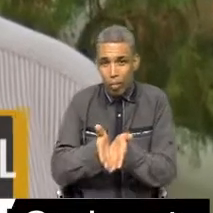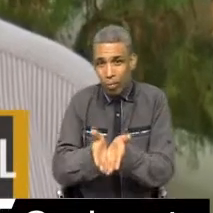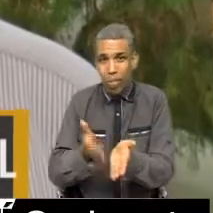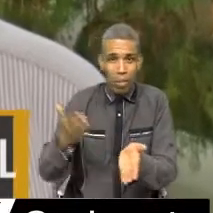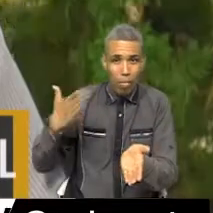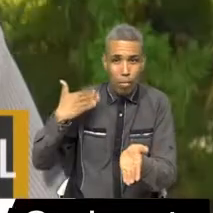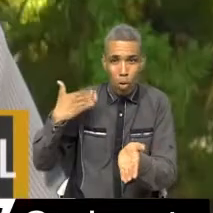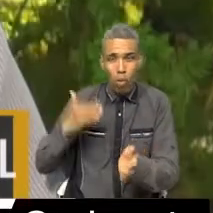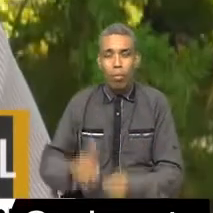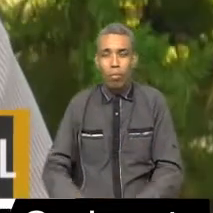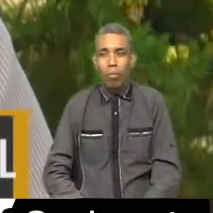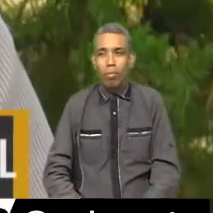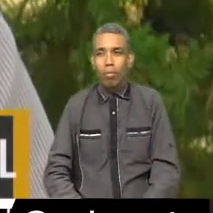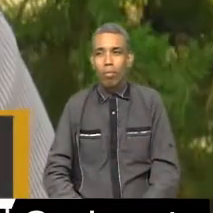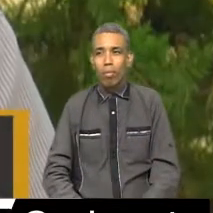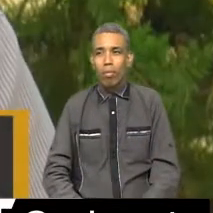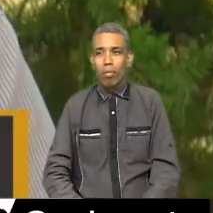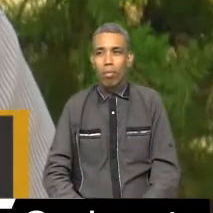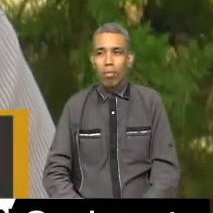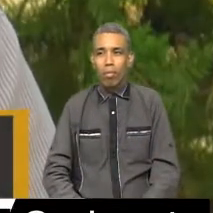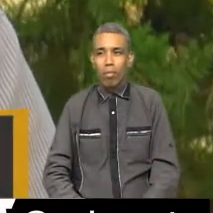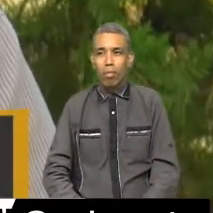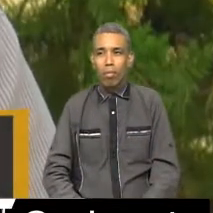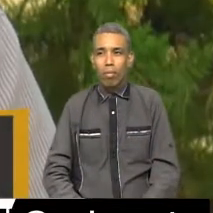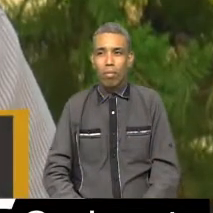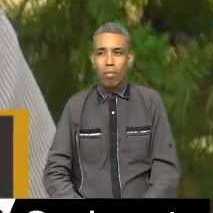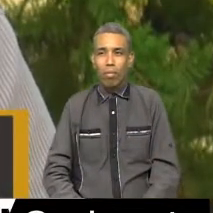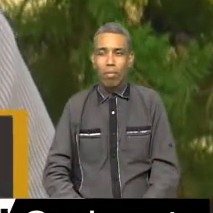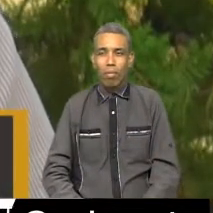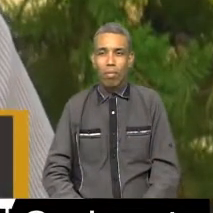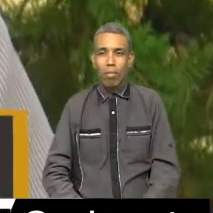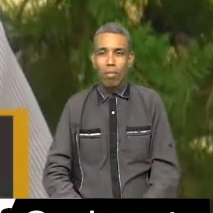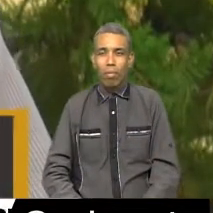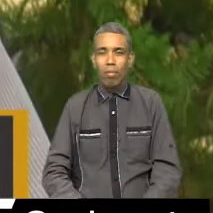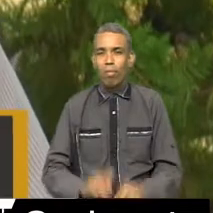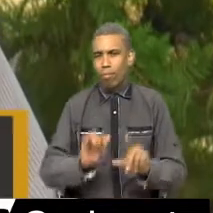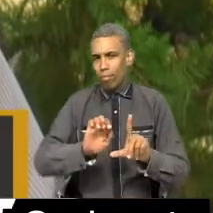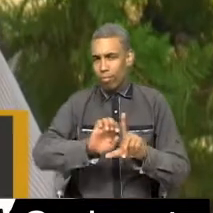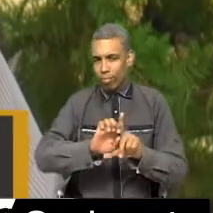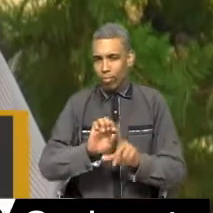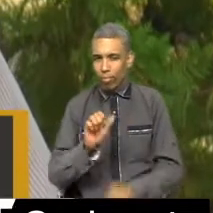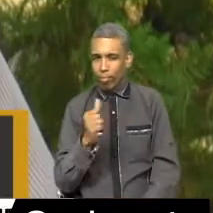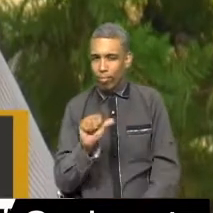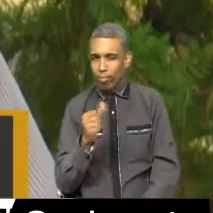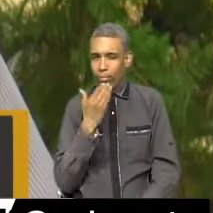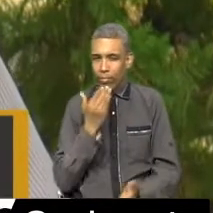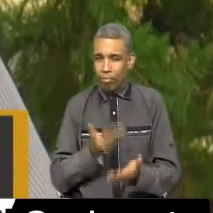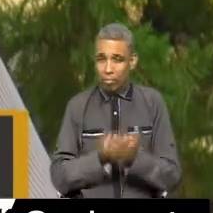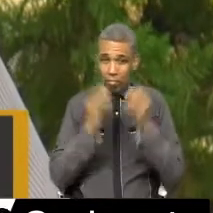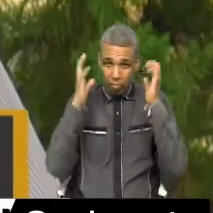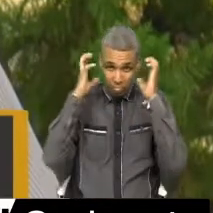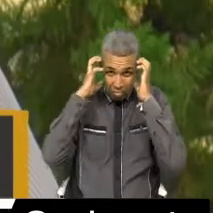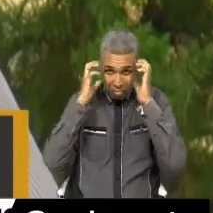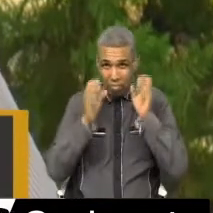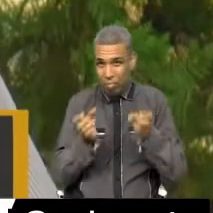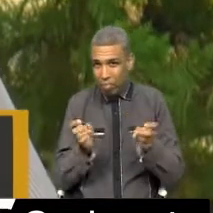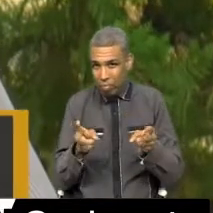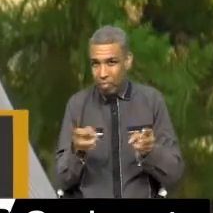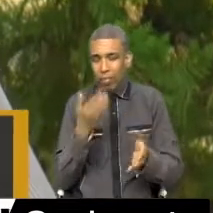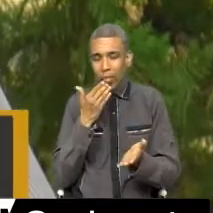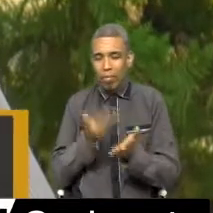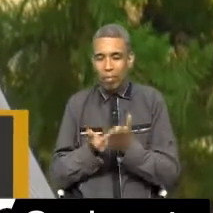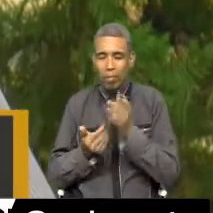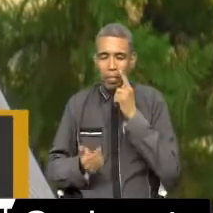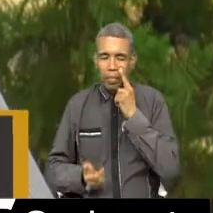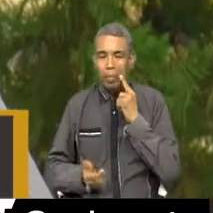es muy pobre. Y aprovecho este medio tan importante como Enlace 10, tanto de radio como televisión, para hacerle una